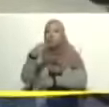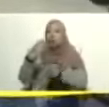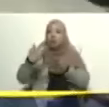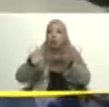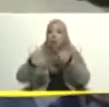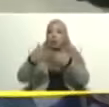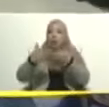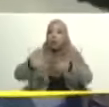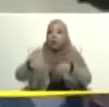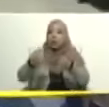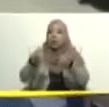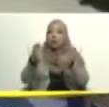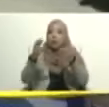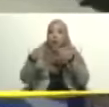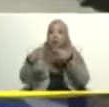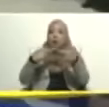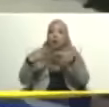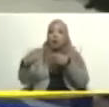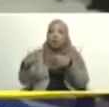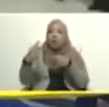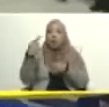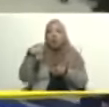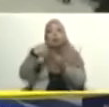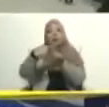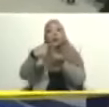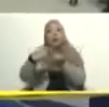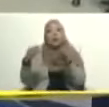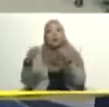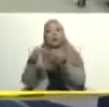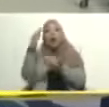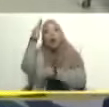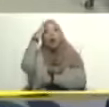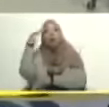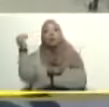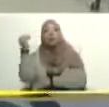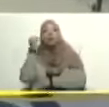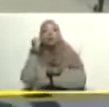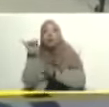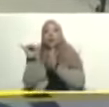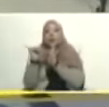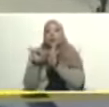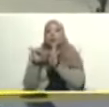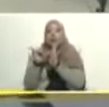flujos comerciales de Suecia están con Dinamarca, Finlandia, Noruega, sus vecinos.